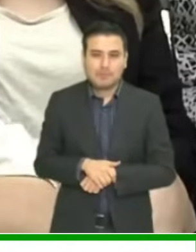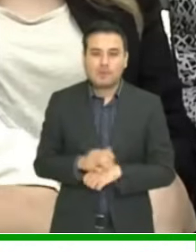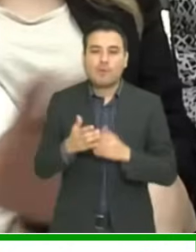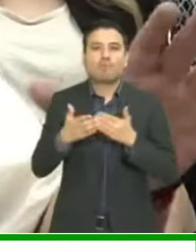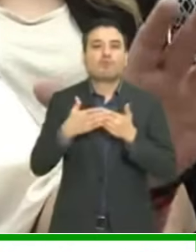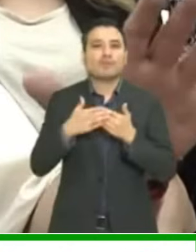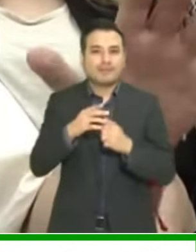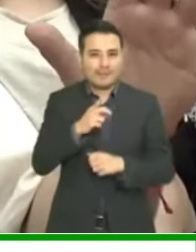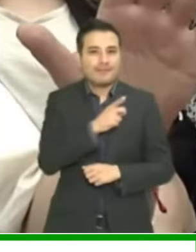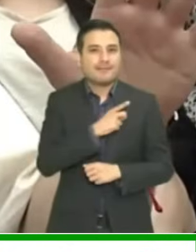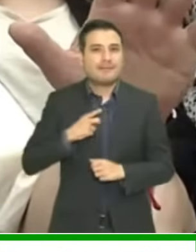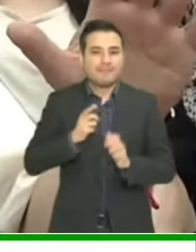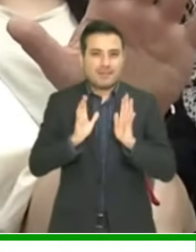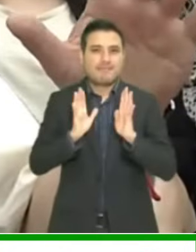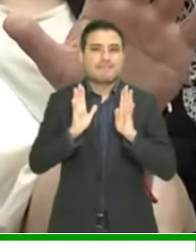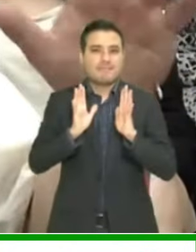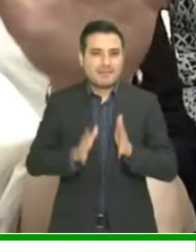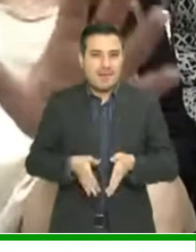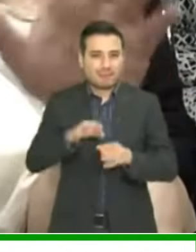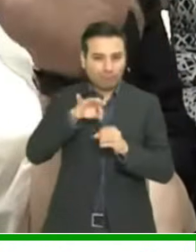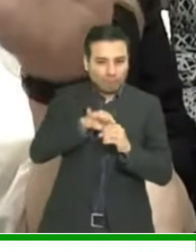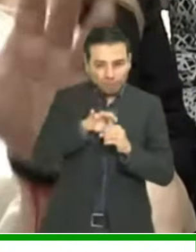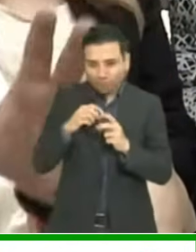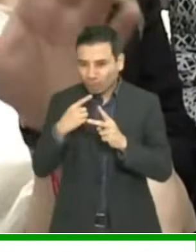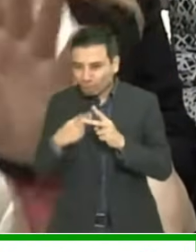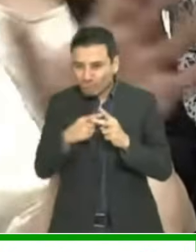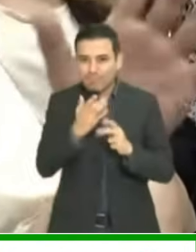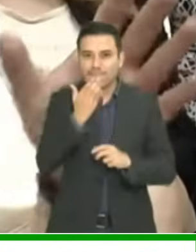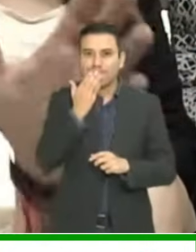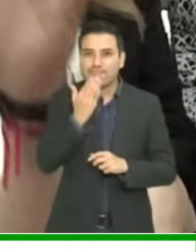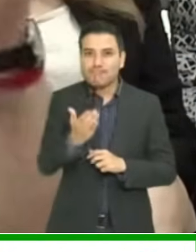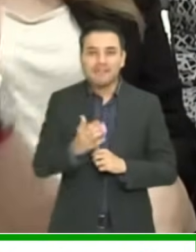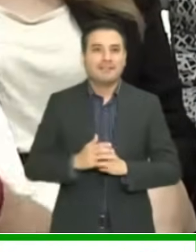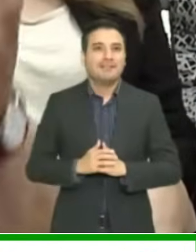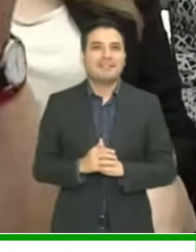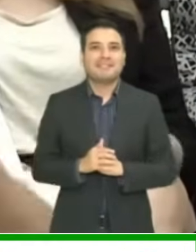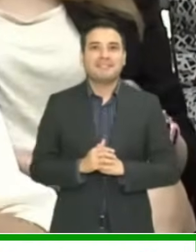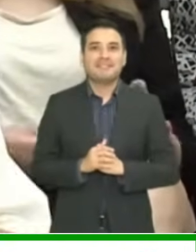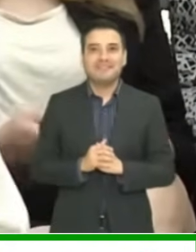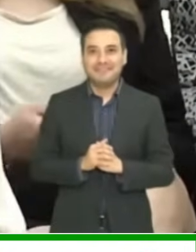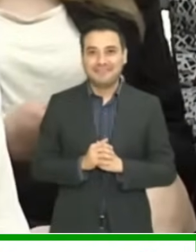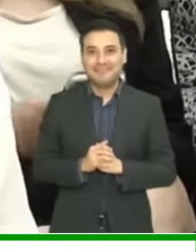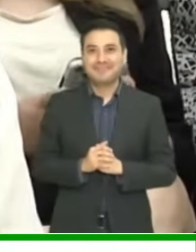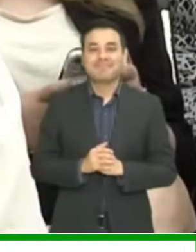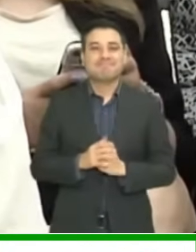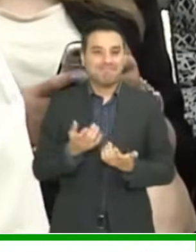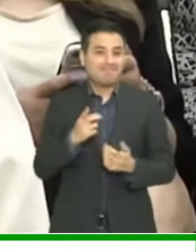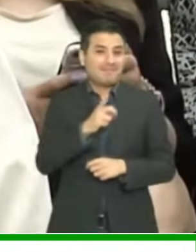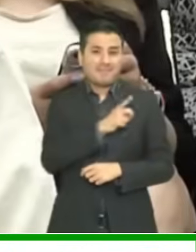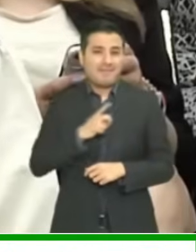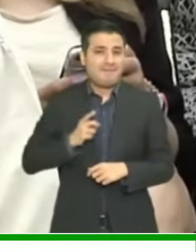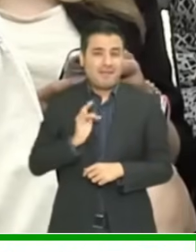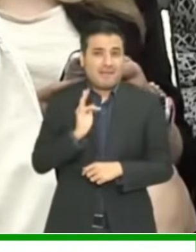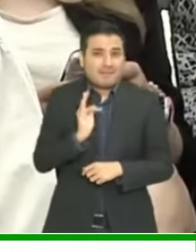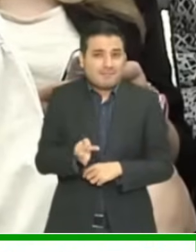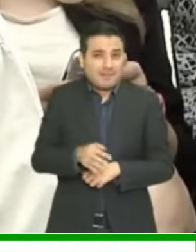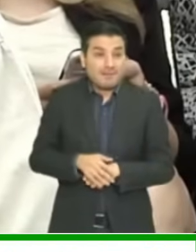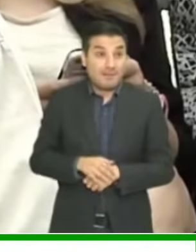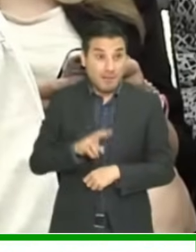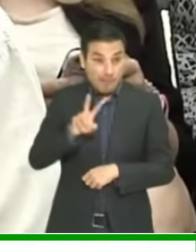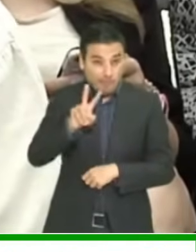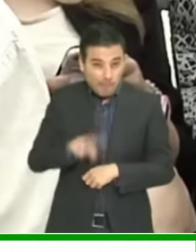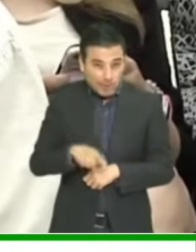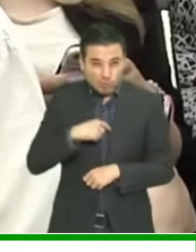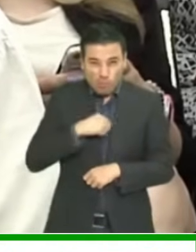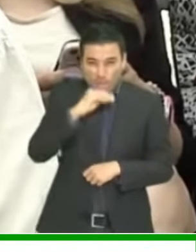la definitividad de los resultados. La democracia requiere demócratas y se tendrá que aceptar esos resultados. Yo no creo, honestamente,